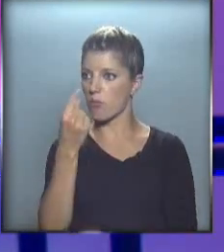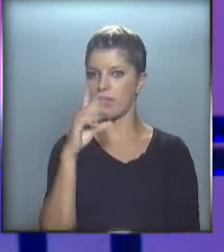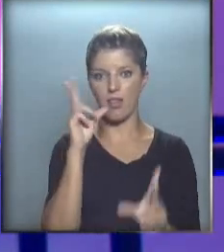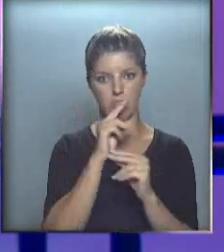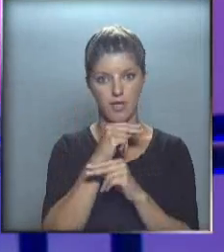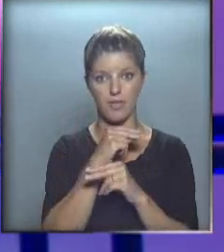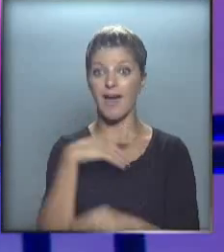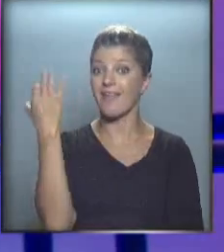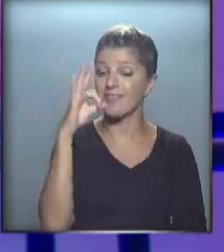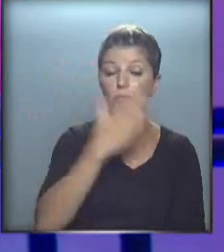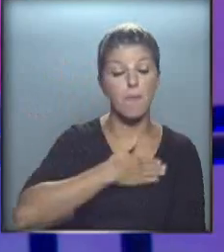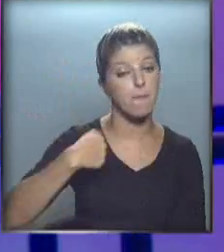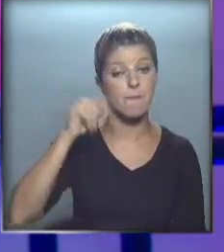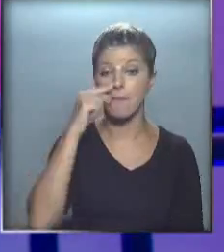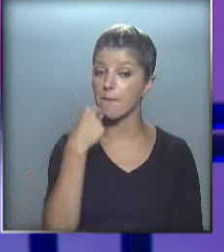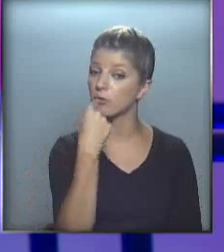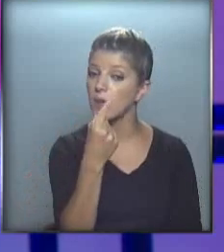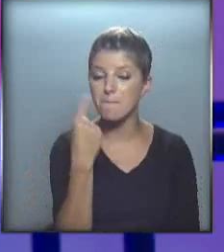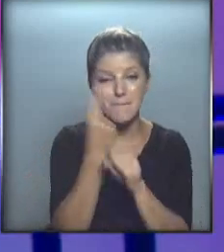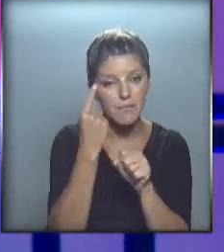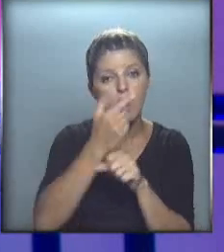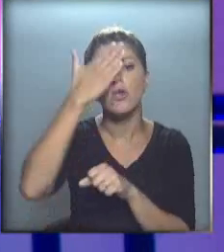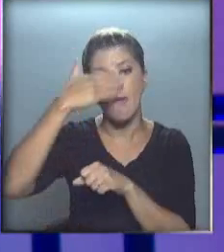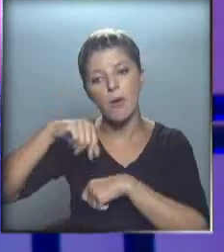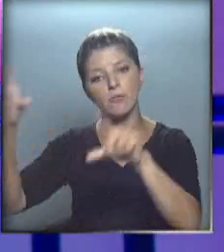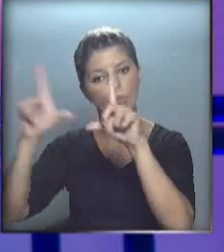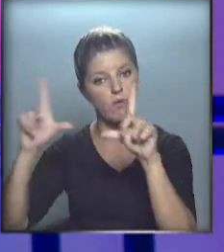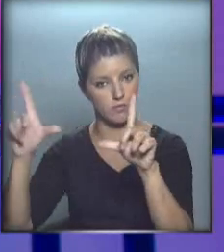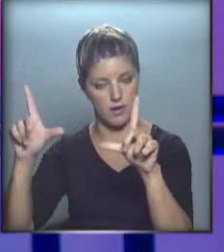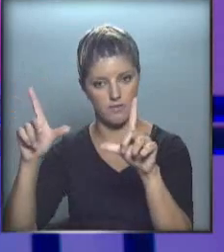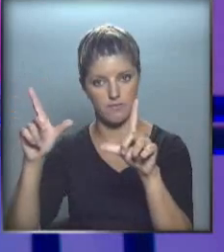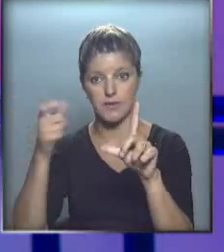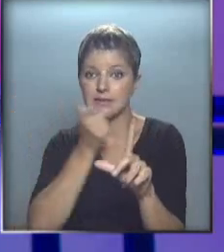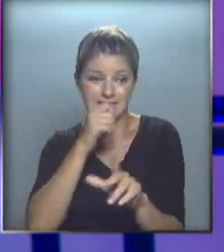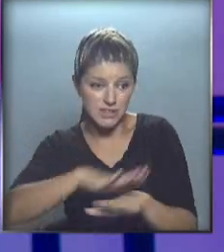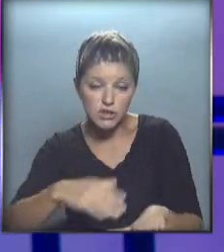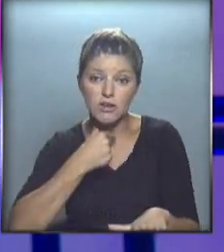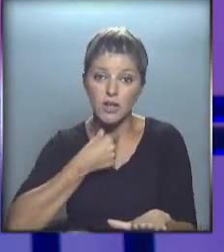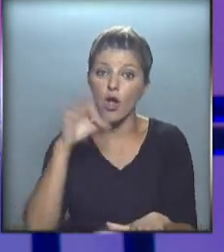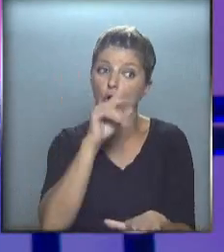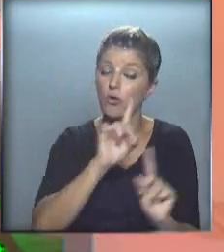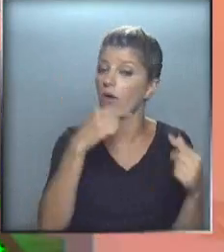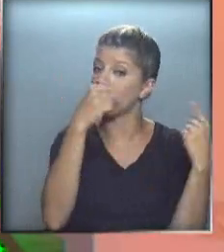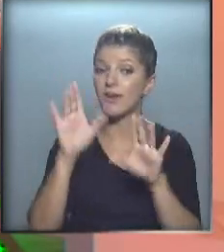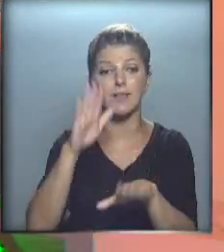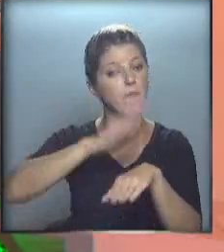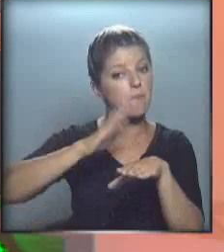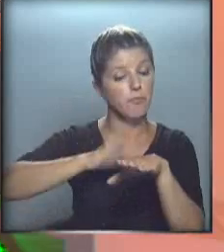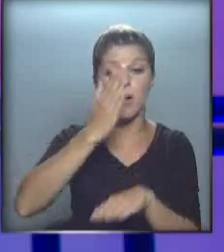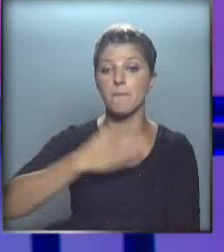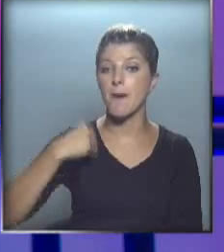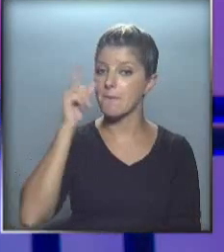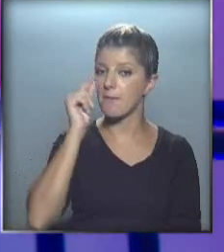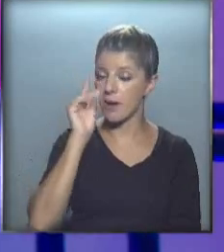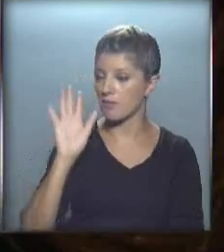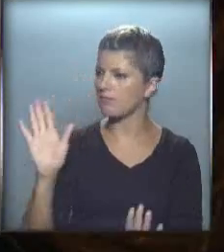los tiene que consultar al padre, más allá de si el niño desea o no desea salir en imagen. Claro. Ok, ¿dónde se hace la denuncia puntualmente?